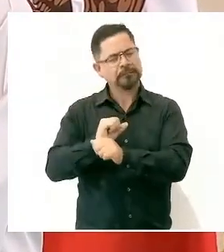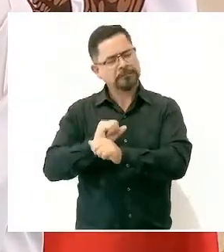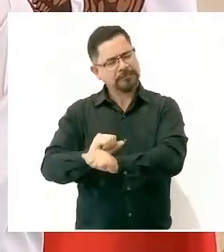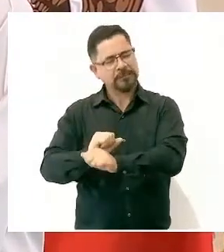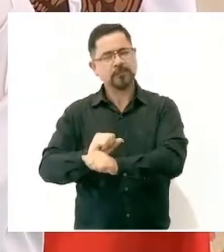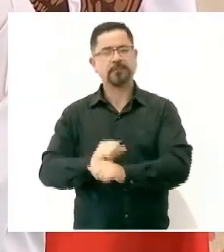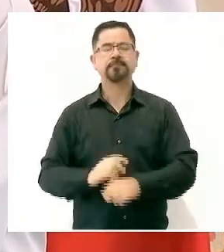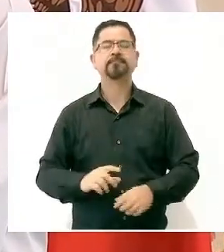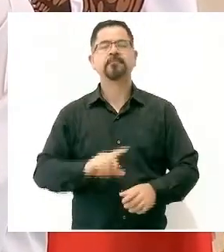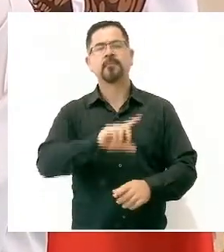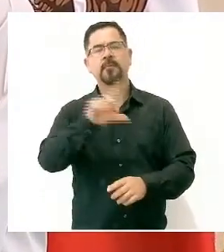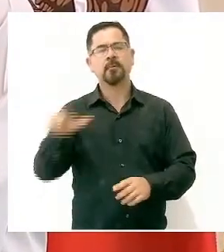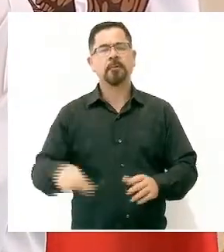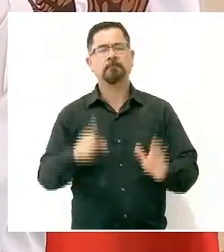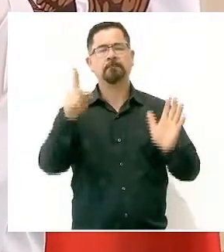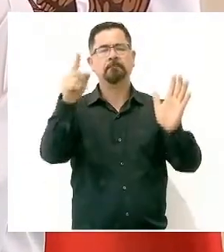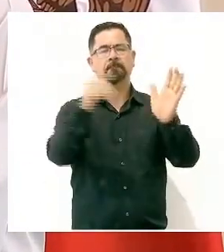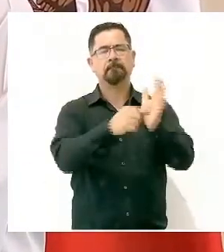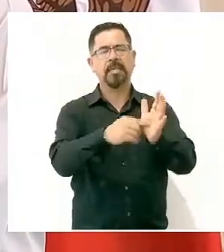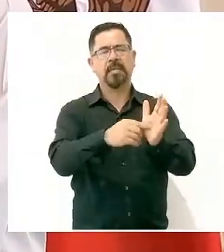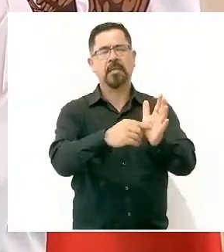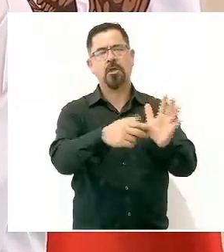En